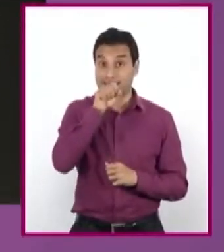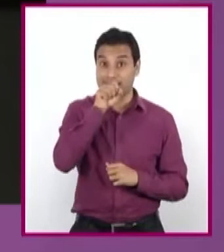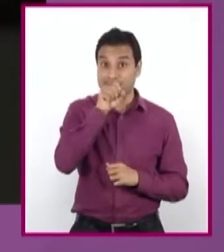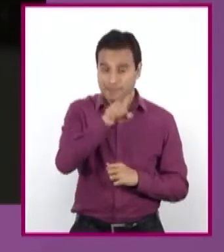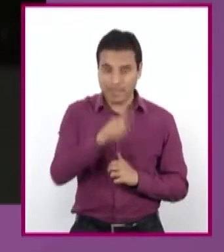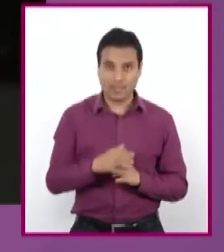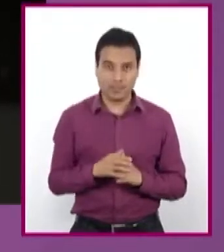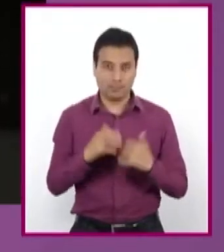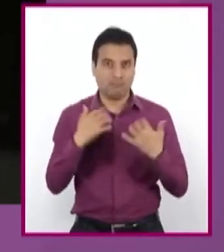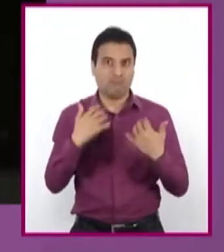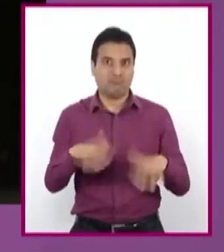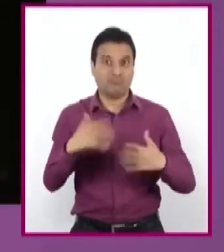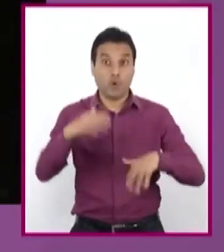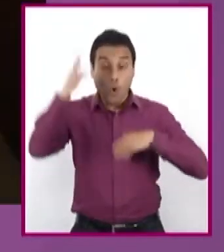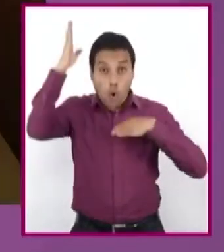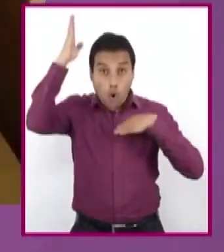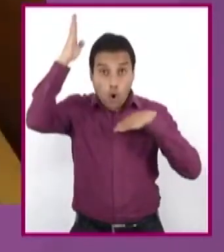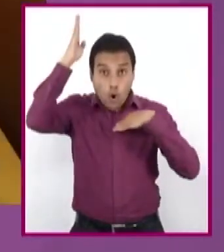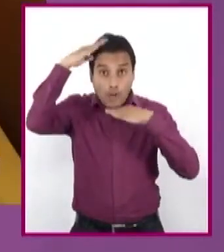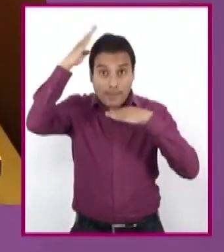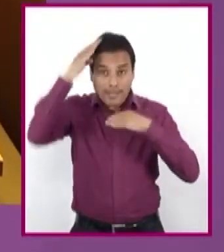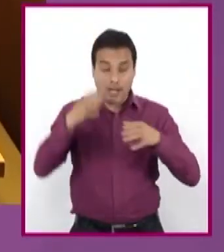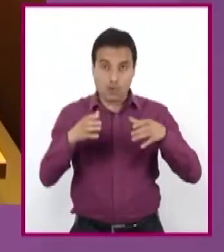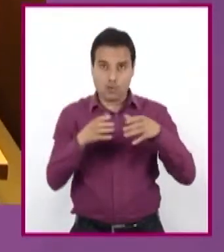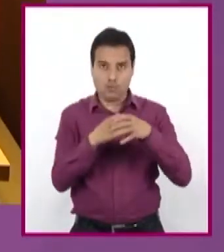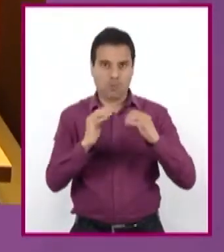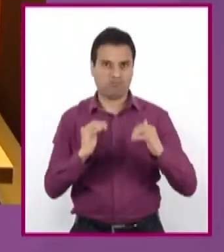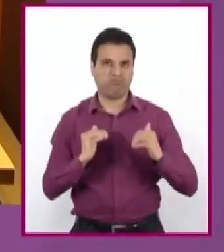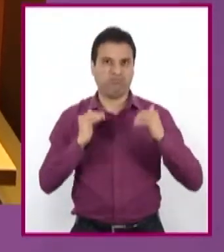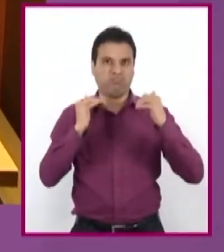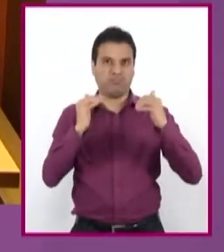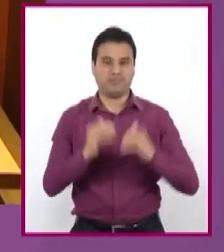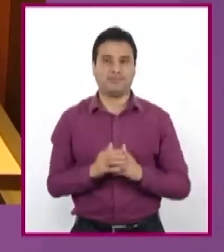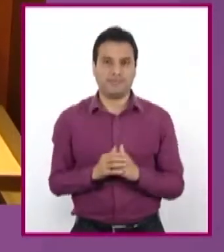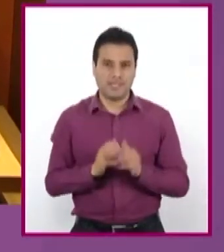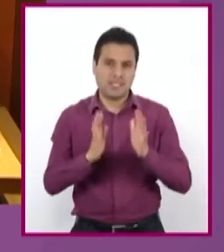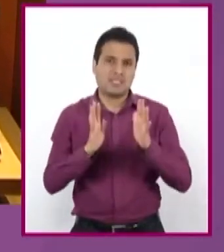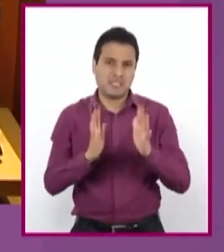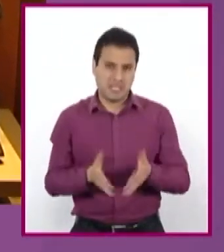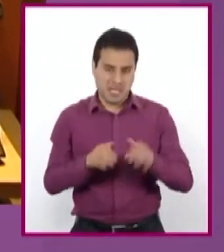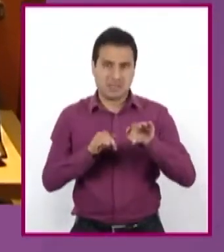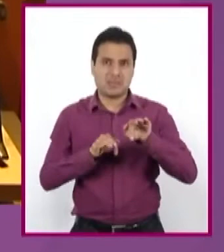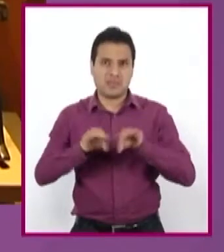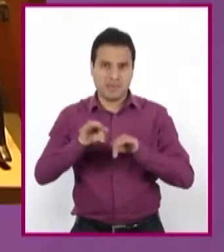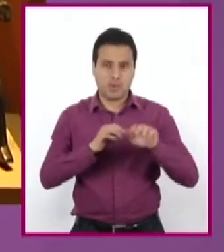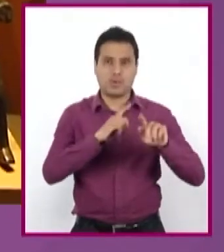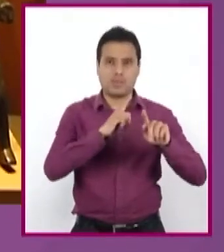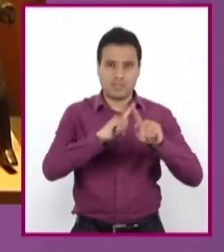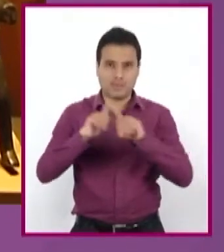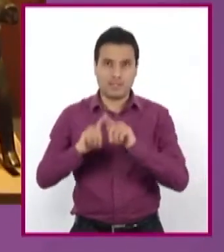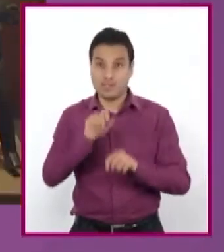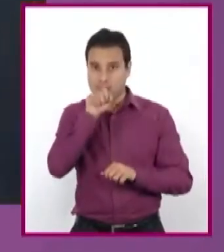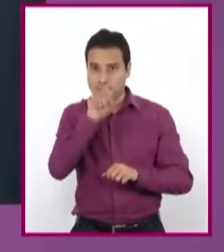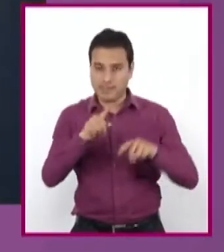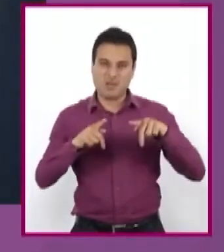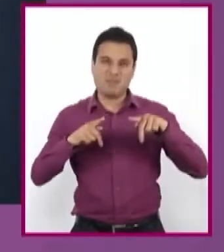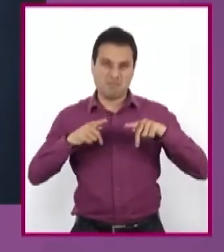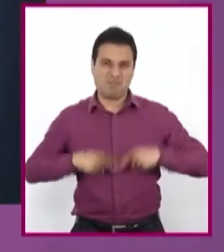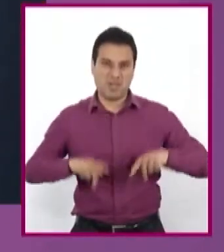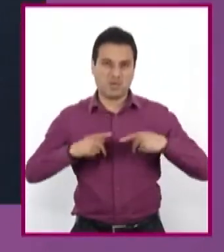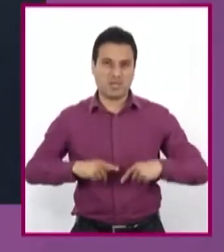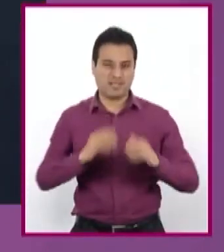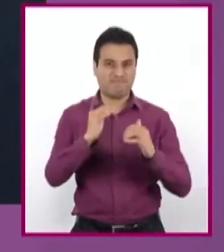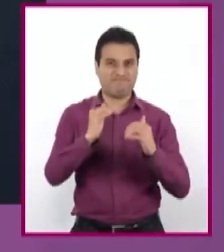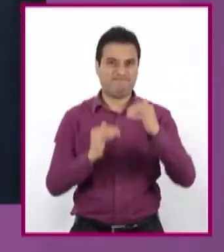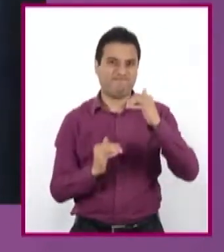esplendor de la cultura olmeca. Surgió la especialización del trabajo y la diferenciación social. Comenzó